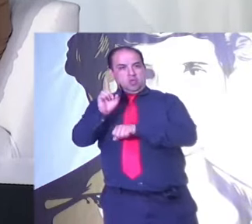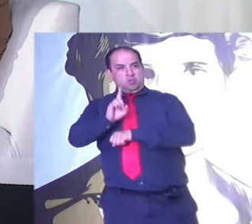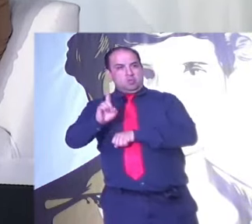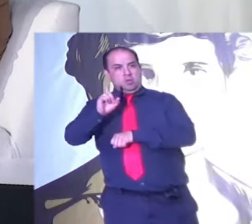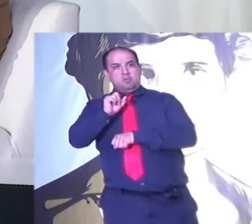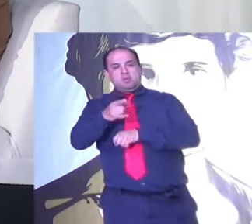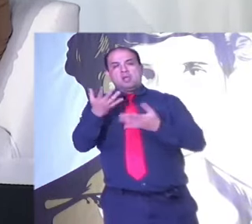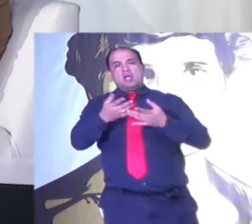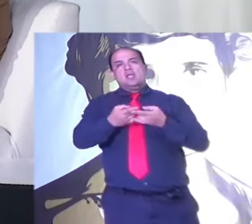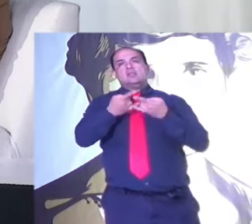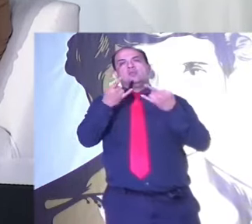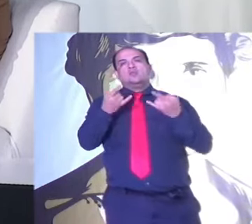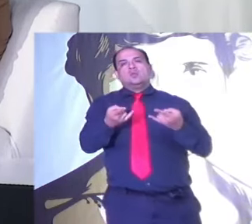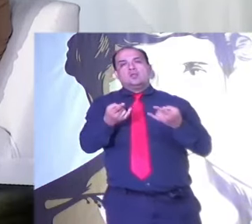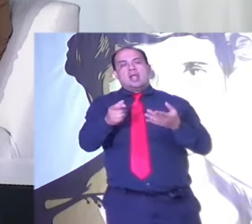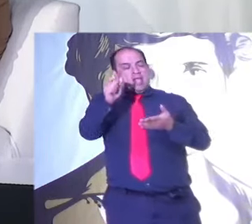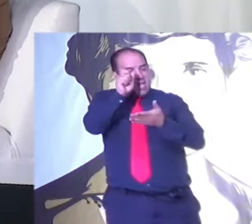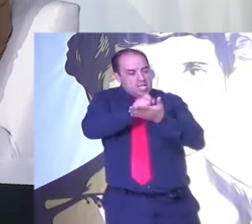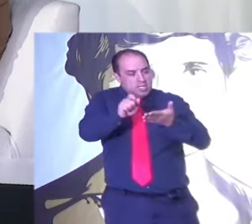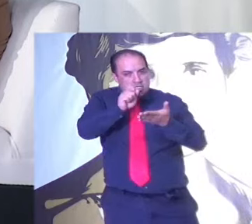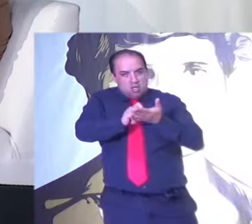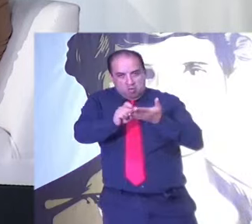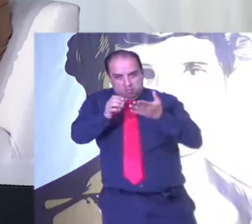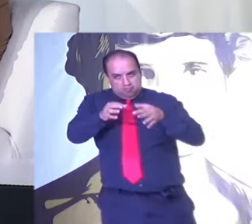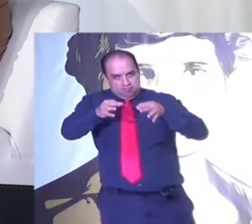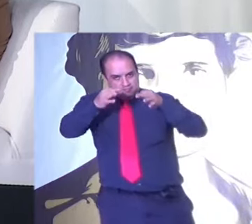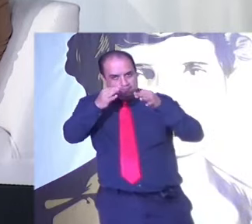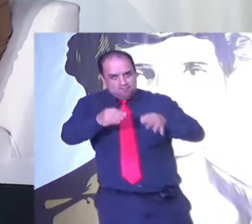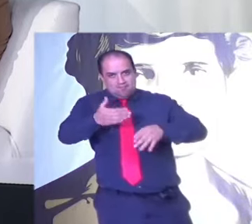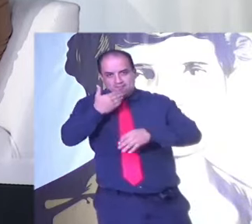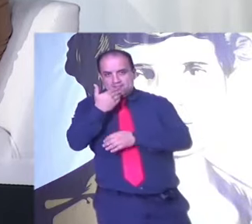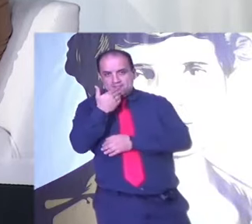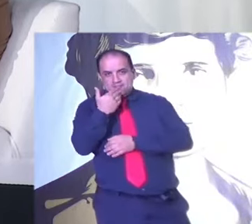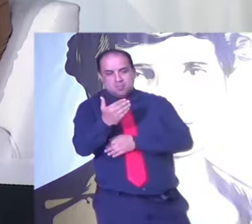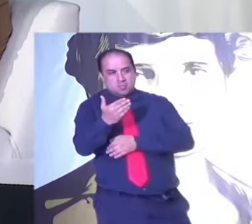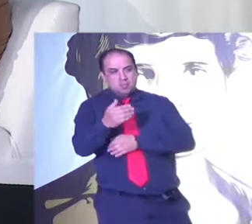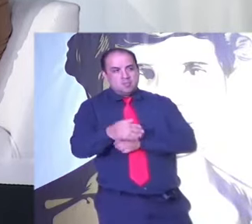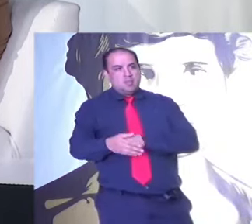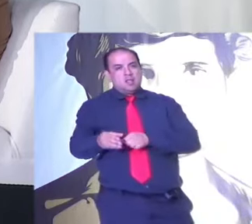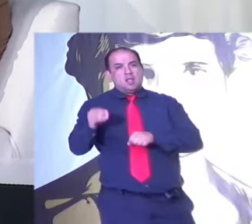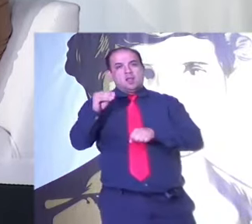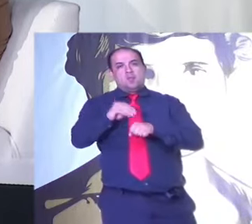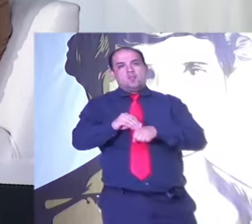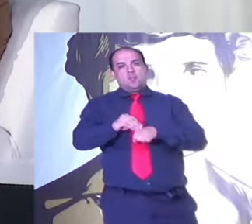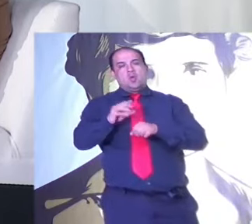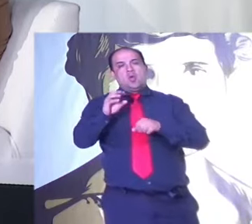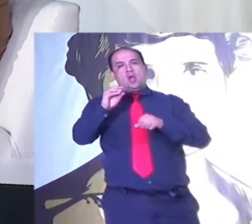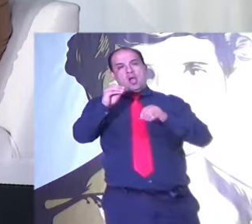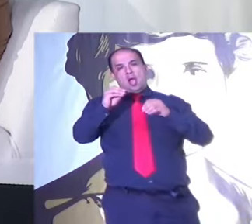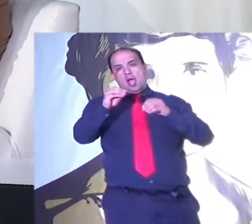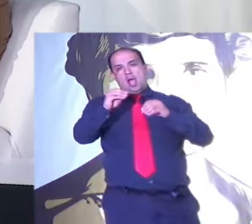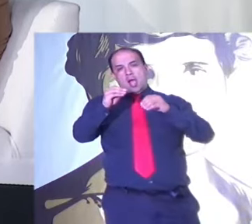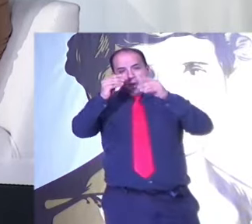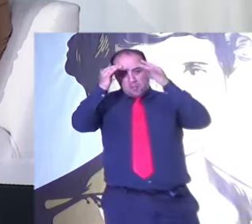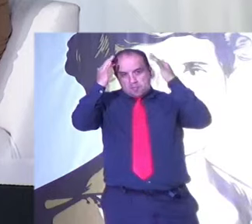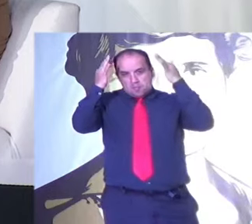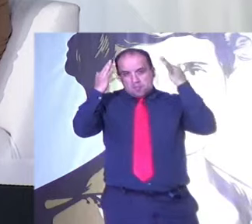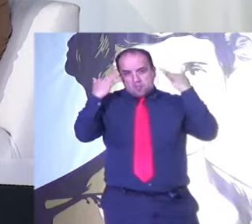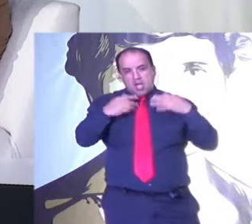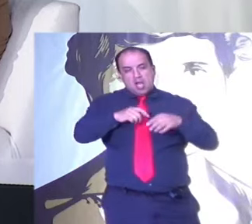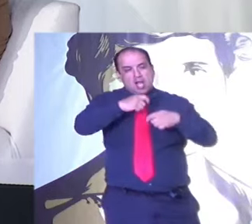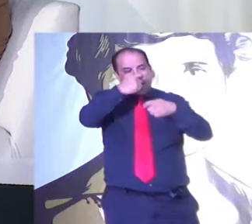dejo impecables dentro de lo que cabe y les pongo su brillantina en el cabello, le hago su rayita, los